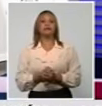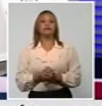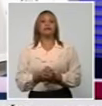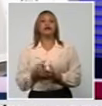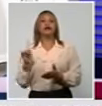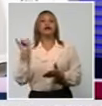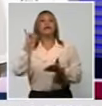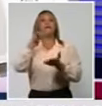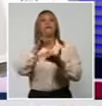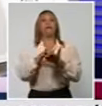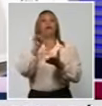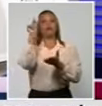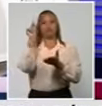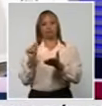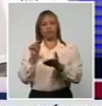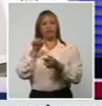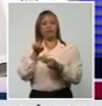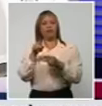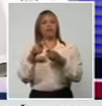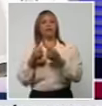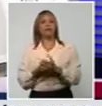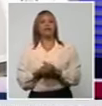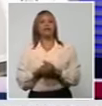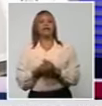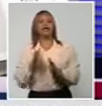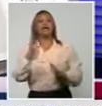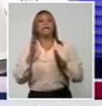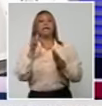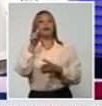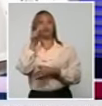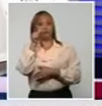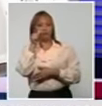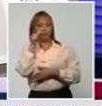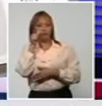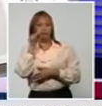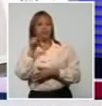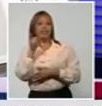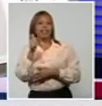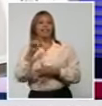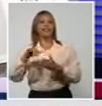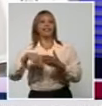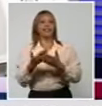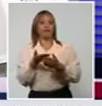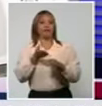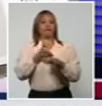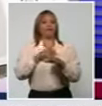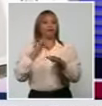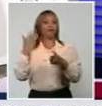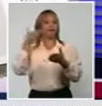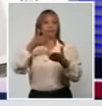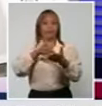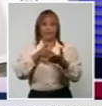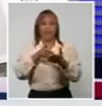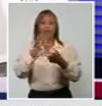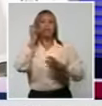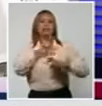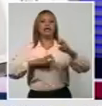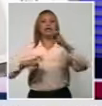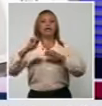humanitarios y bueno, en su periodo de vigilancia, que hoy es de 10 días, son estudiados en los sitios que están designados en el